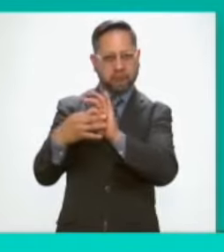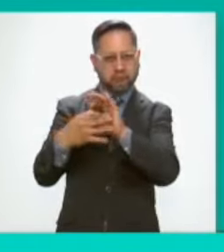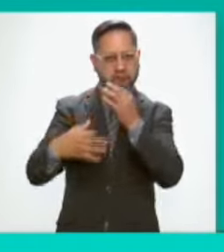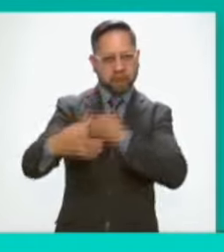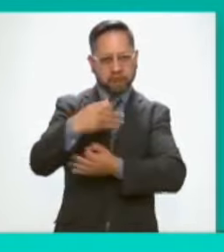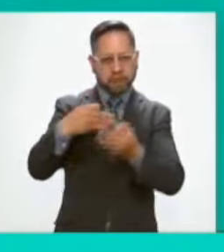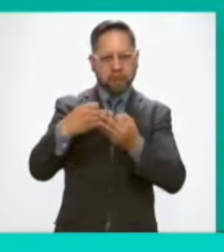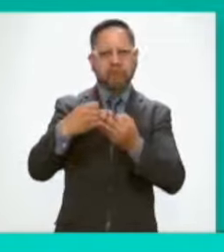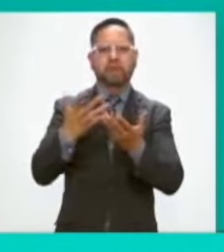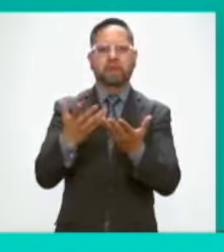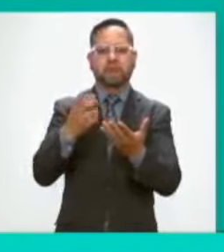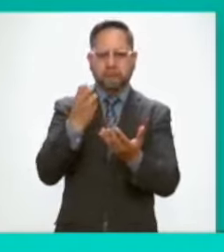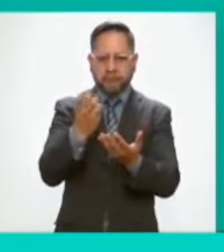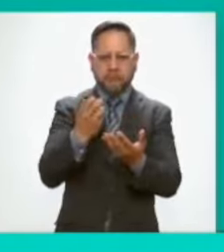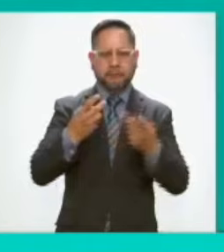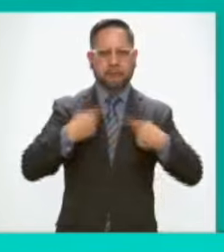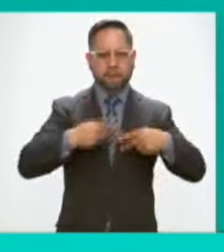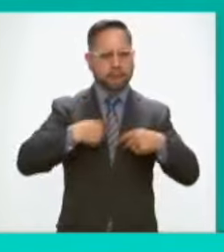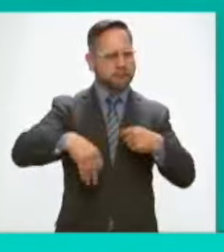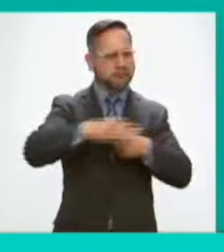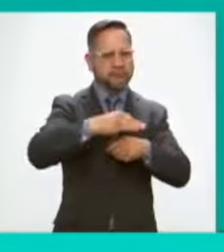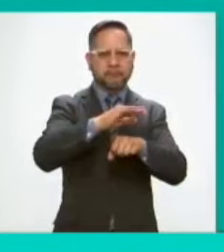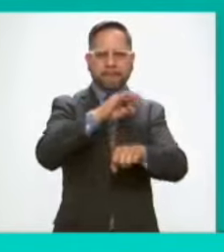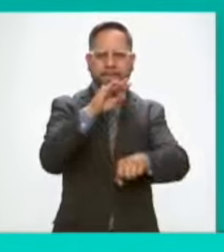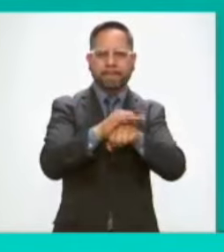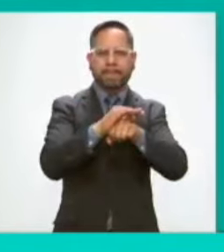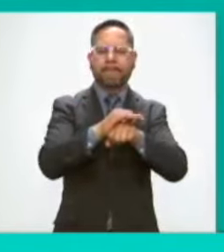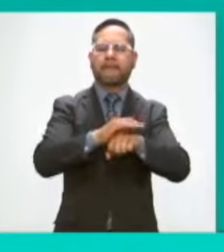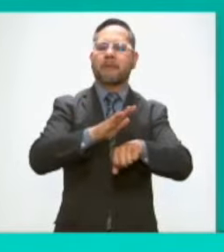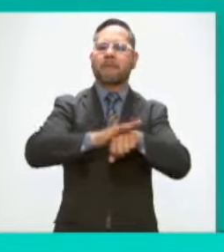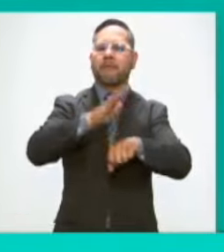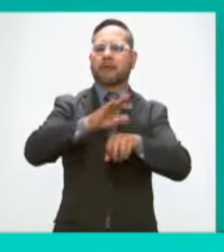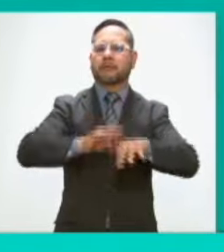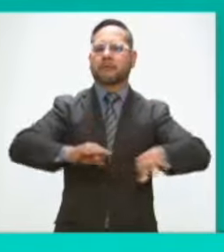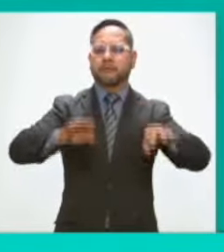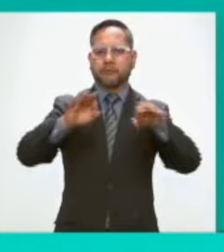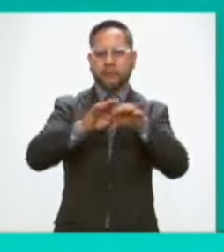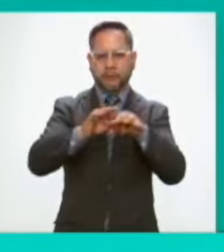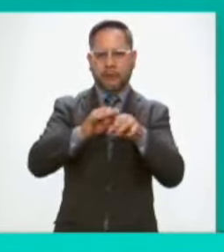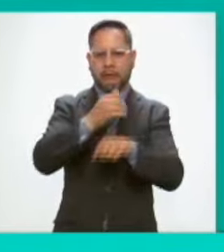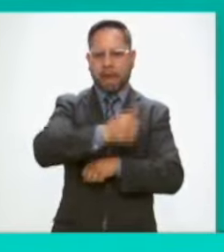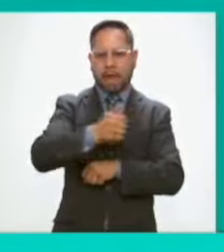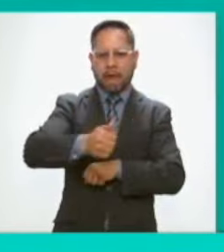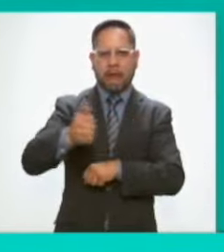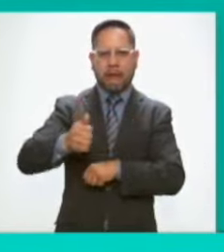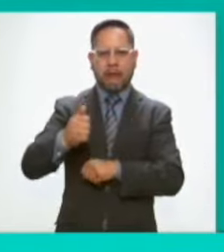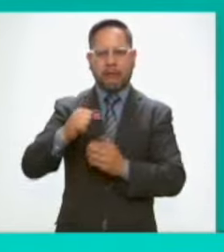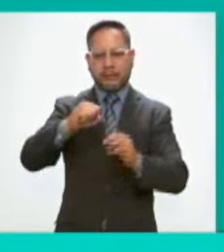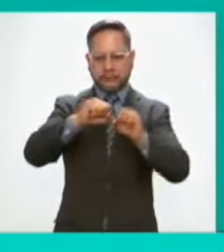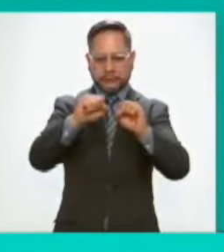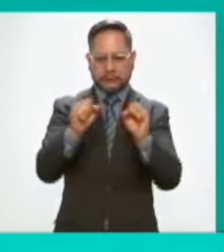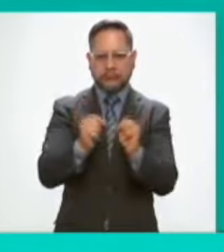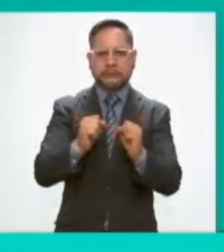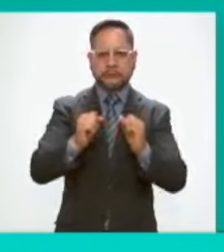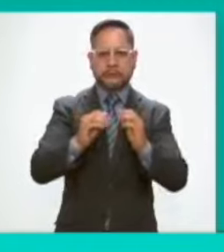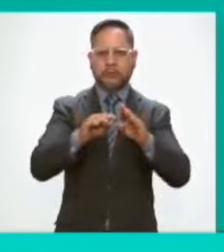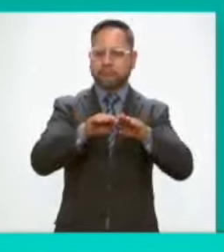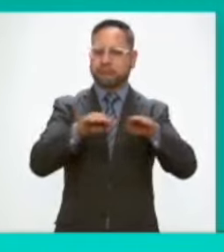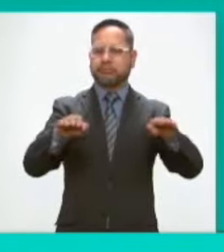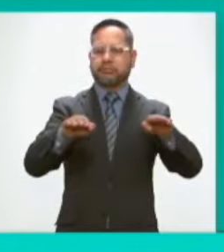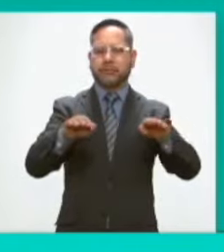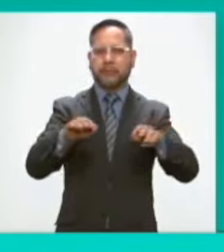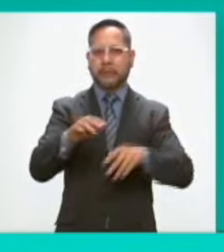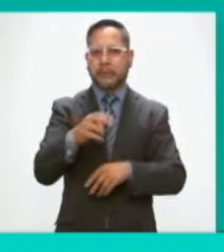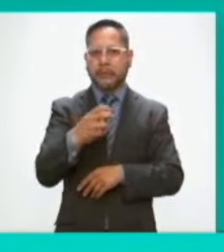de construcción de ciudadanía, que son esenciales para la salud de nuestro sistema democrático, por lo